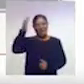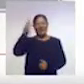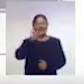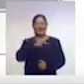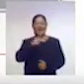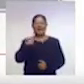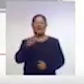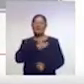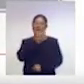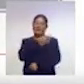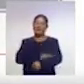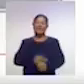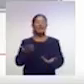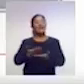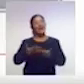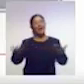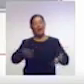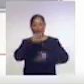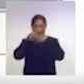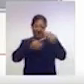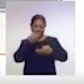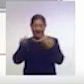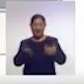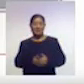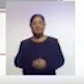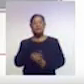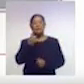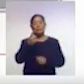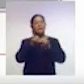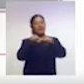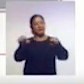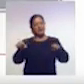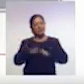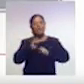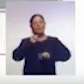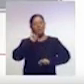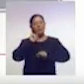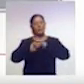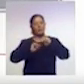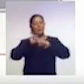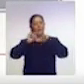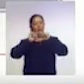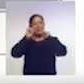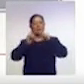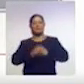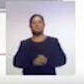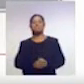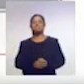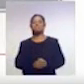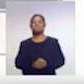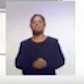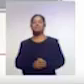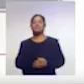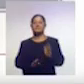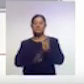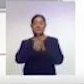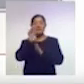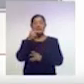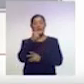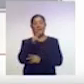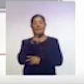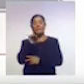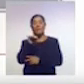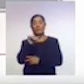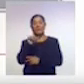buena tarde. ¿Qué te parece si hablamos en esta ocasión de uno de los equipos que va poco a poco pues subiendo peldaños? Estamos hablando del Club Pumas, que